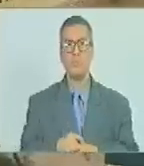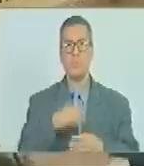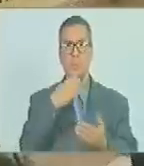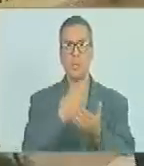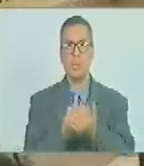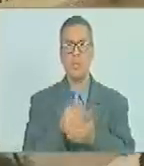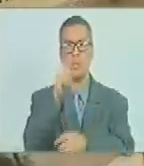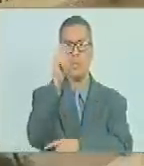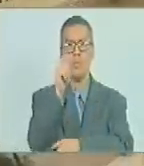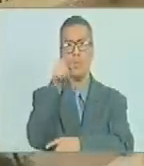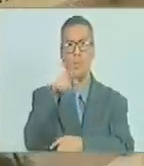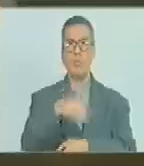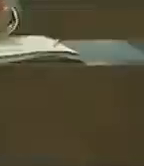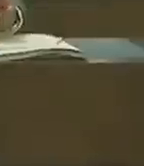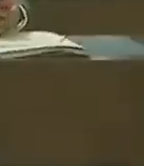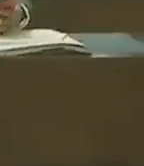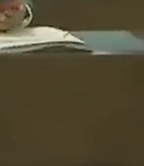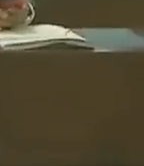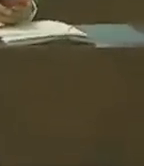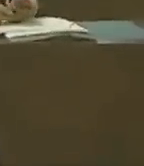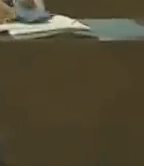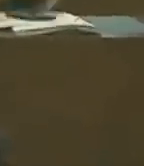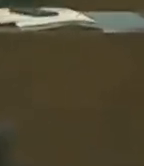Gracias, diputado.